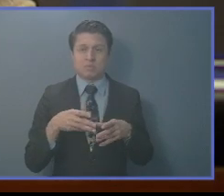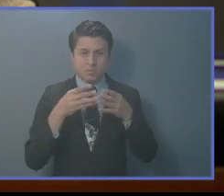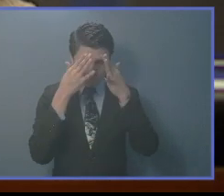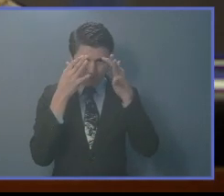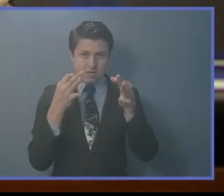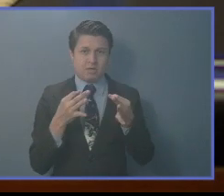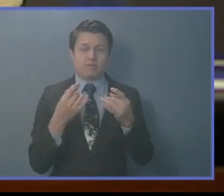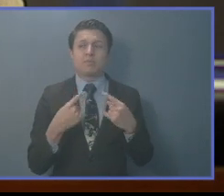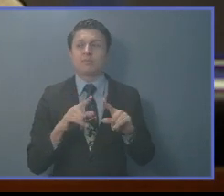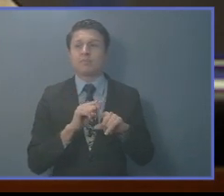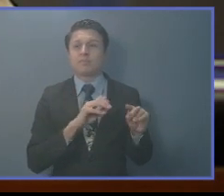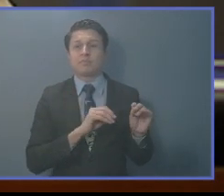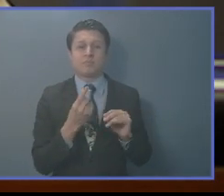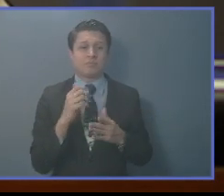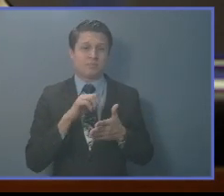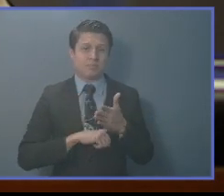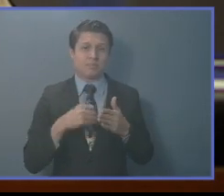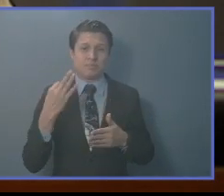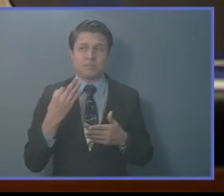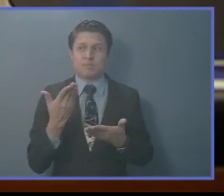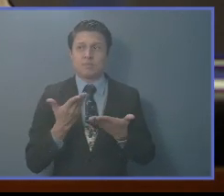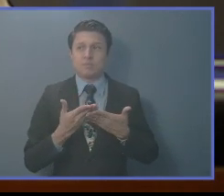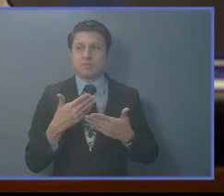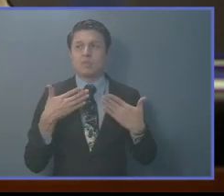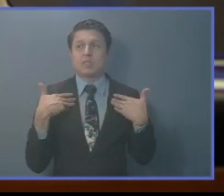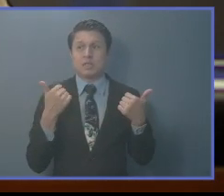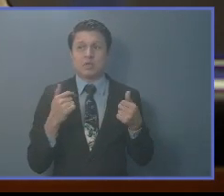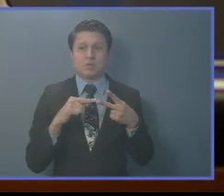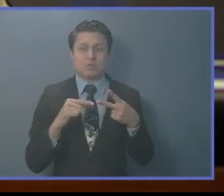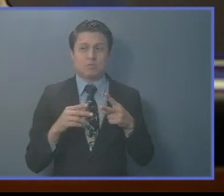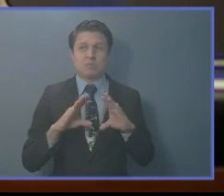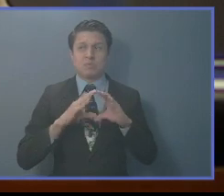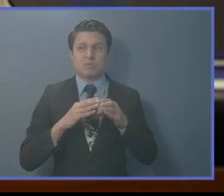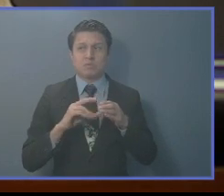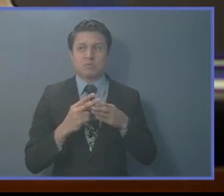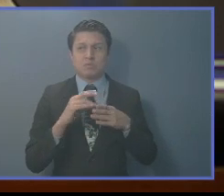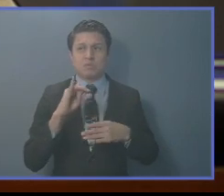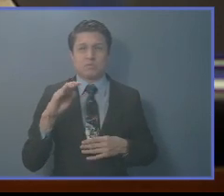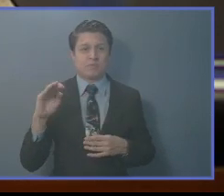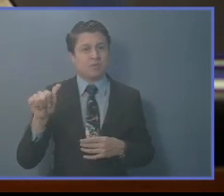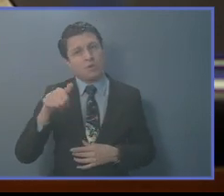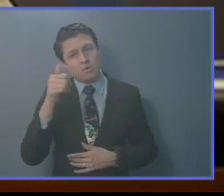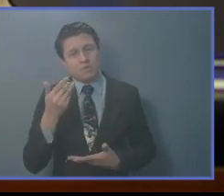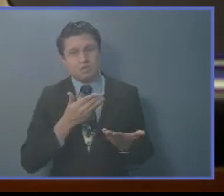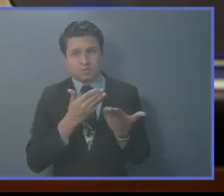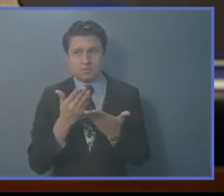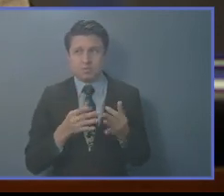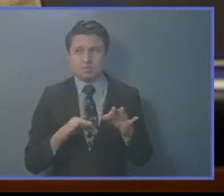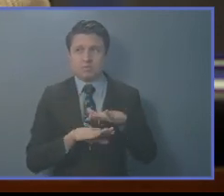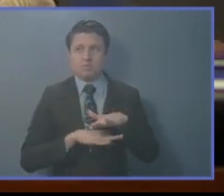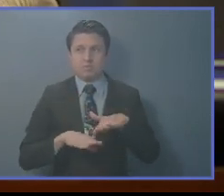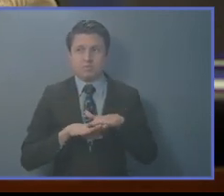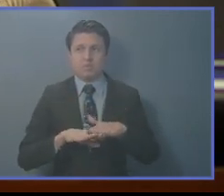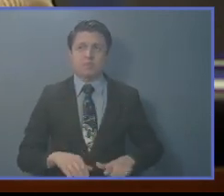se considerarán vitales los servicios de asistencia de salud, protección civil, seguridad pública y demás servicios esenciales.